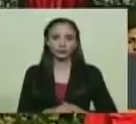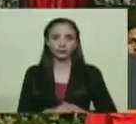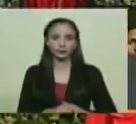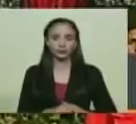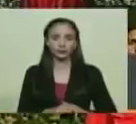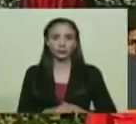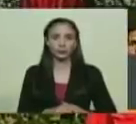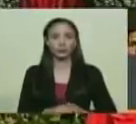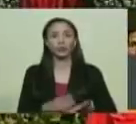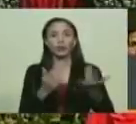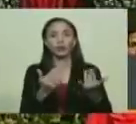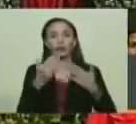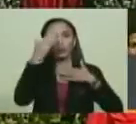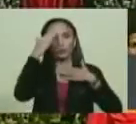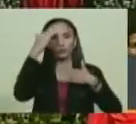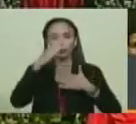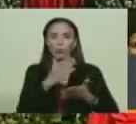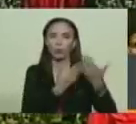Saludo.